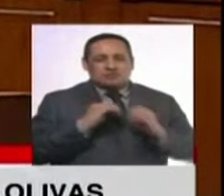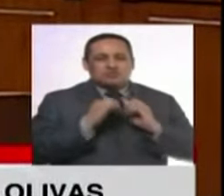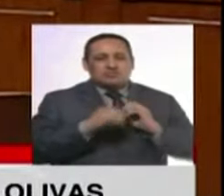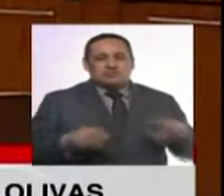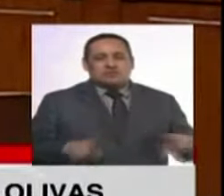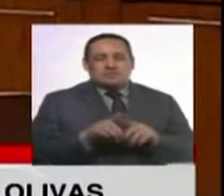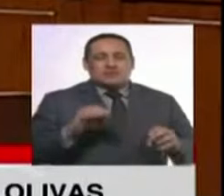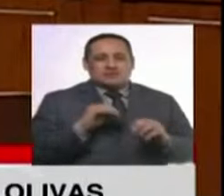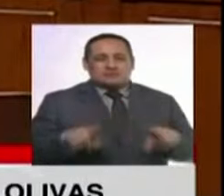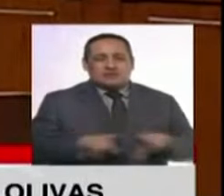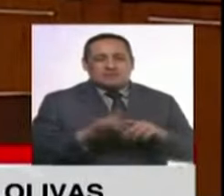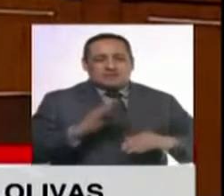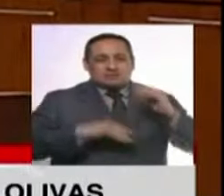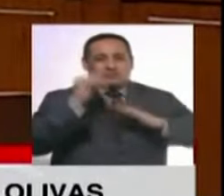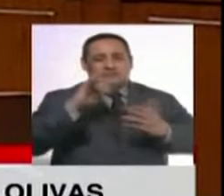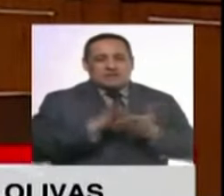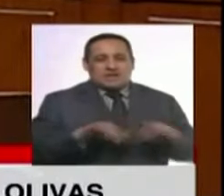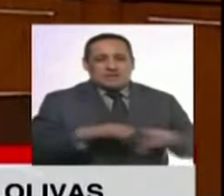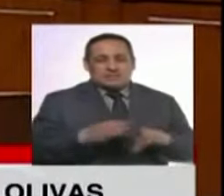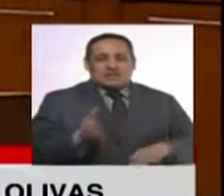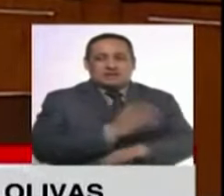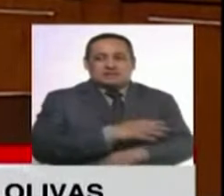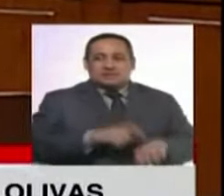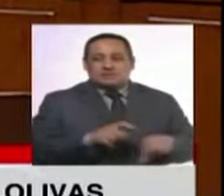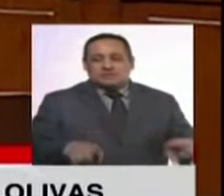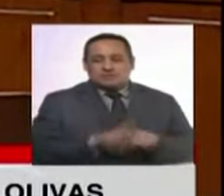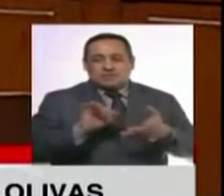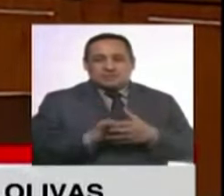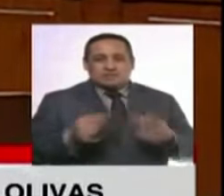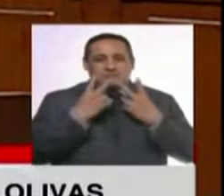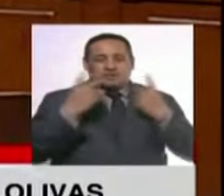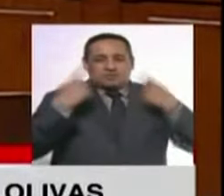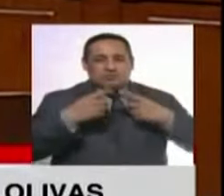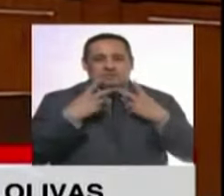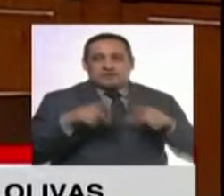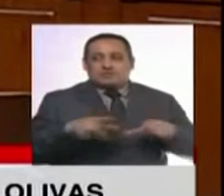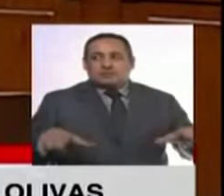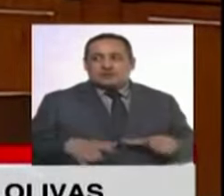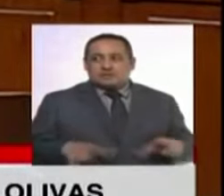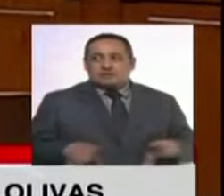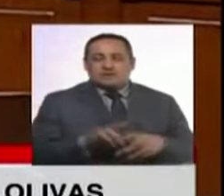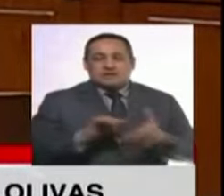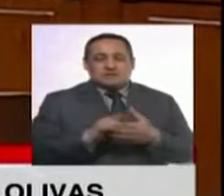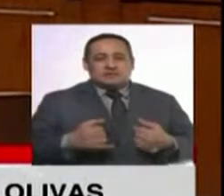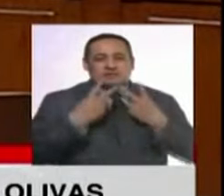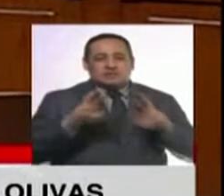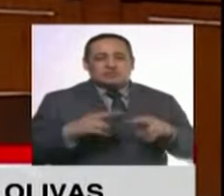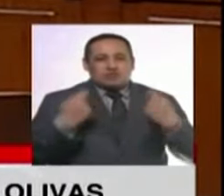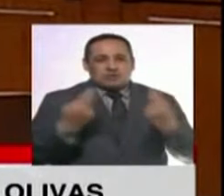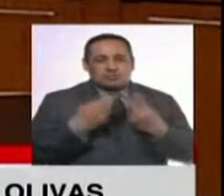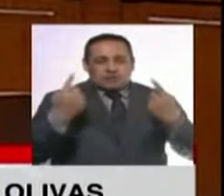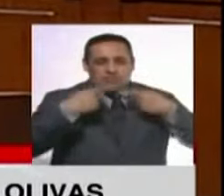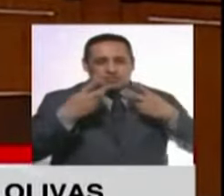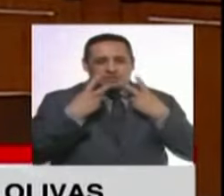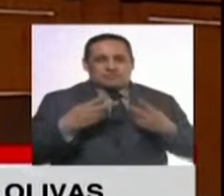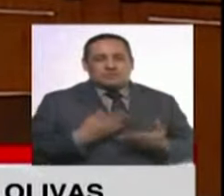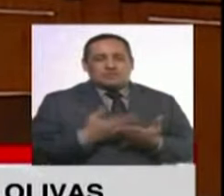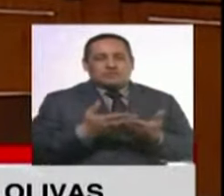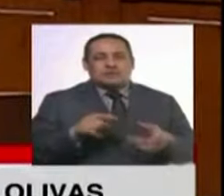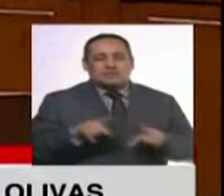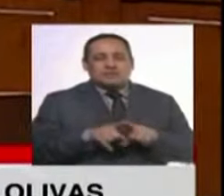estructuralmente lo que hace en un tiempo cierra racionalizado las escuelas para cerrarlas aquellas que no reúnen las condiciones mínimas